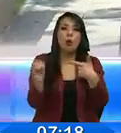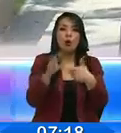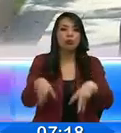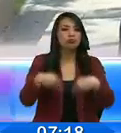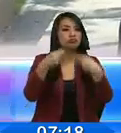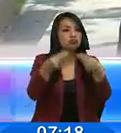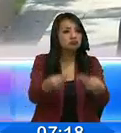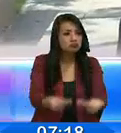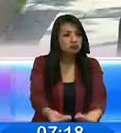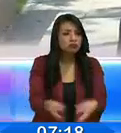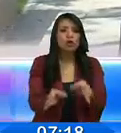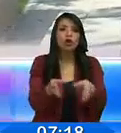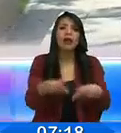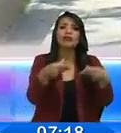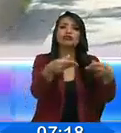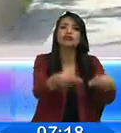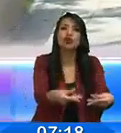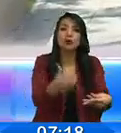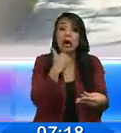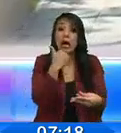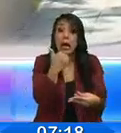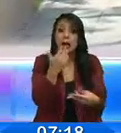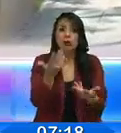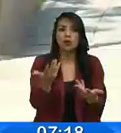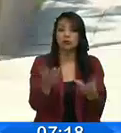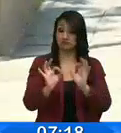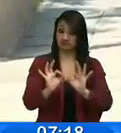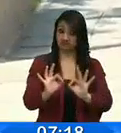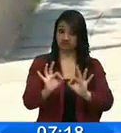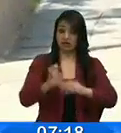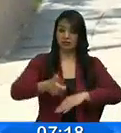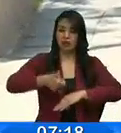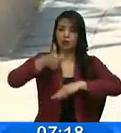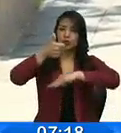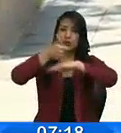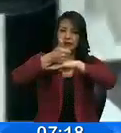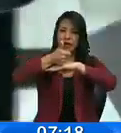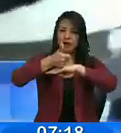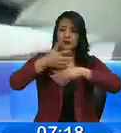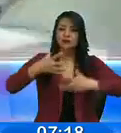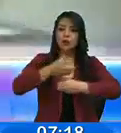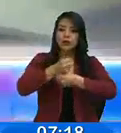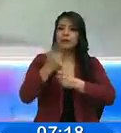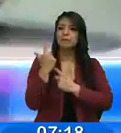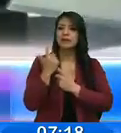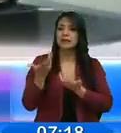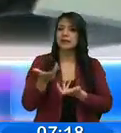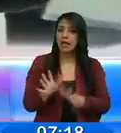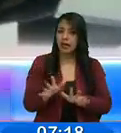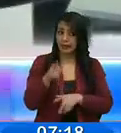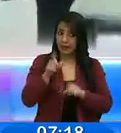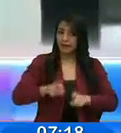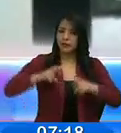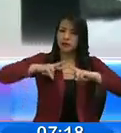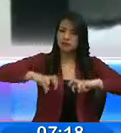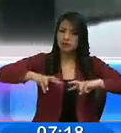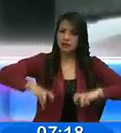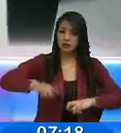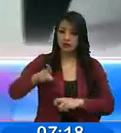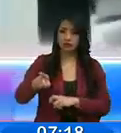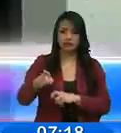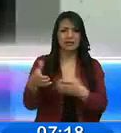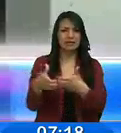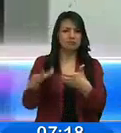donados de forma adecuada por parte del Comando de Inteligencia Militar. El legislador afirma que la información que poseen